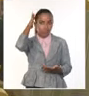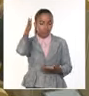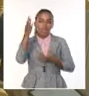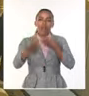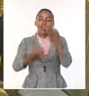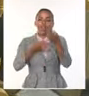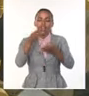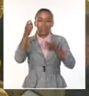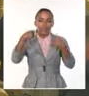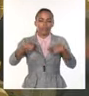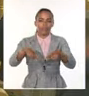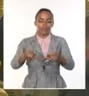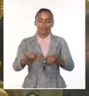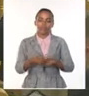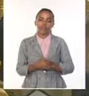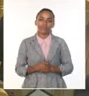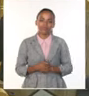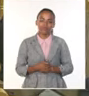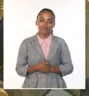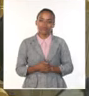señor presidente.